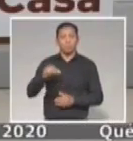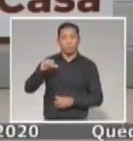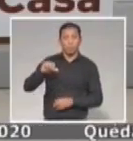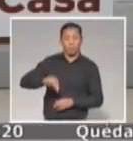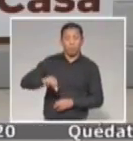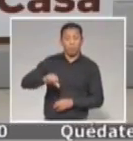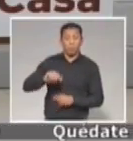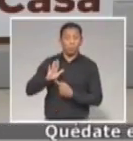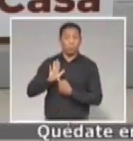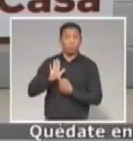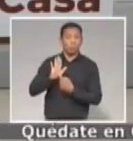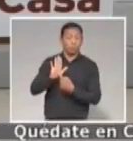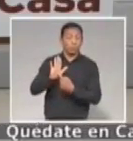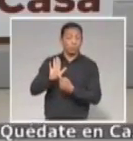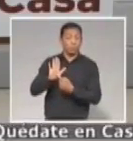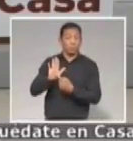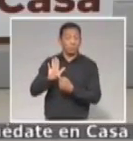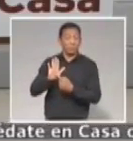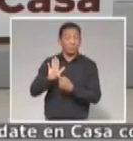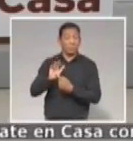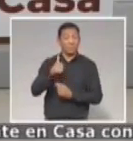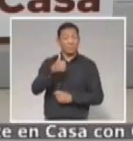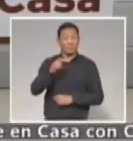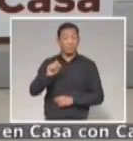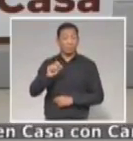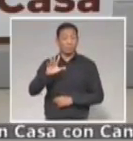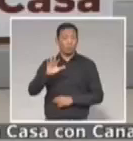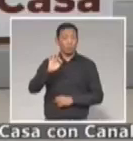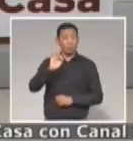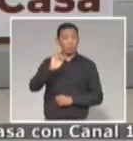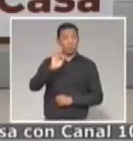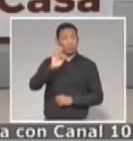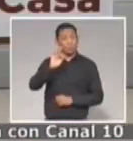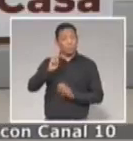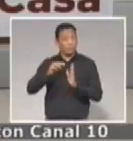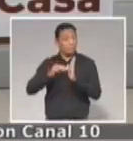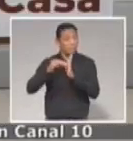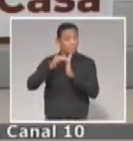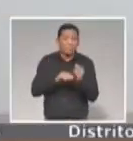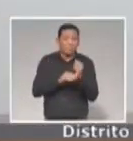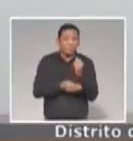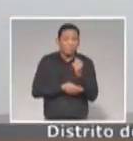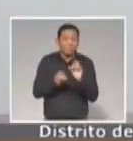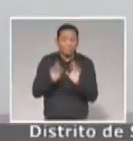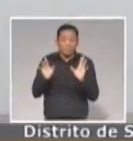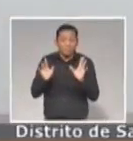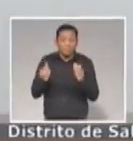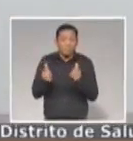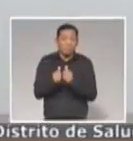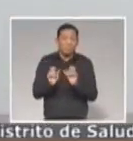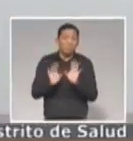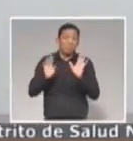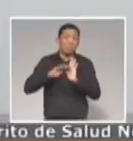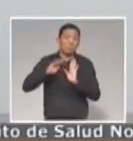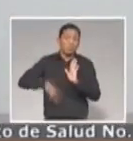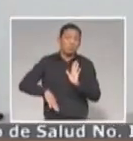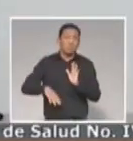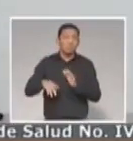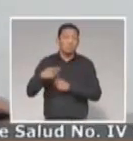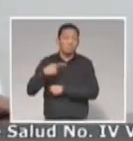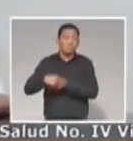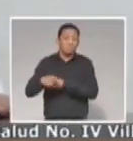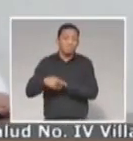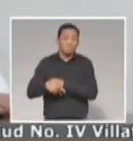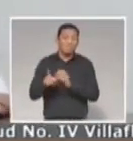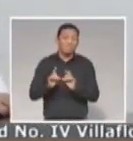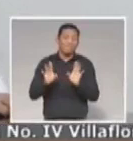villa comaltitlán cruz castellano recuerdo también 6 defunciones de cinco hombres el primero de 60 años de chilón el segundo